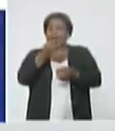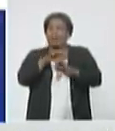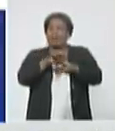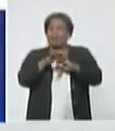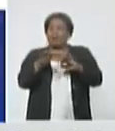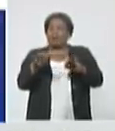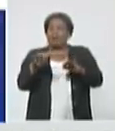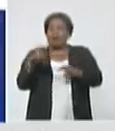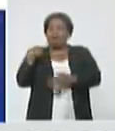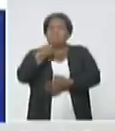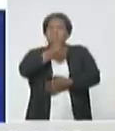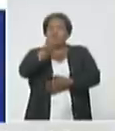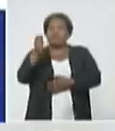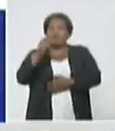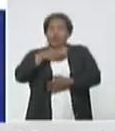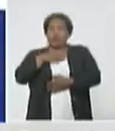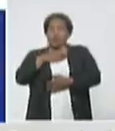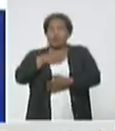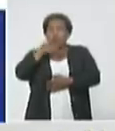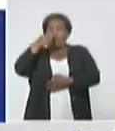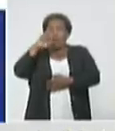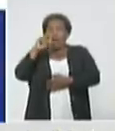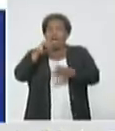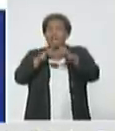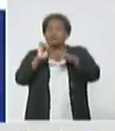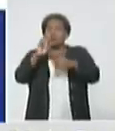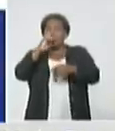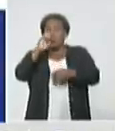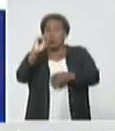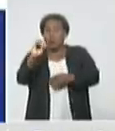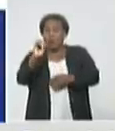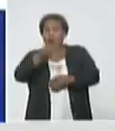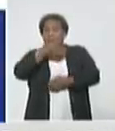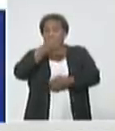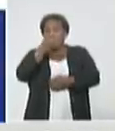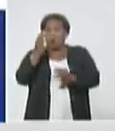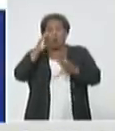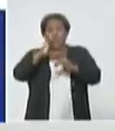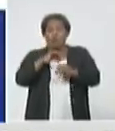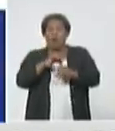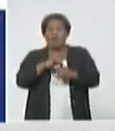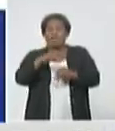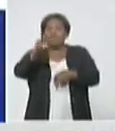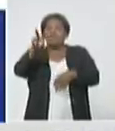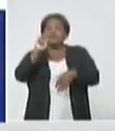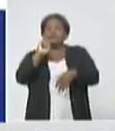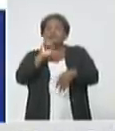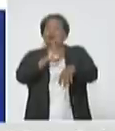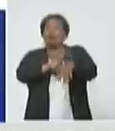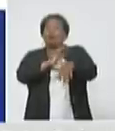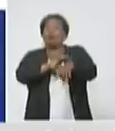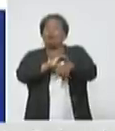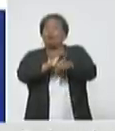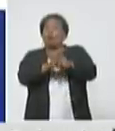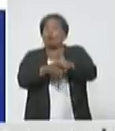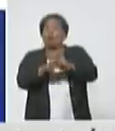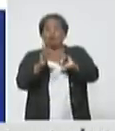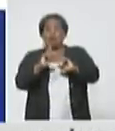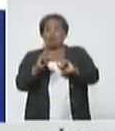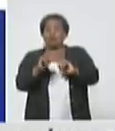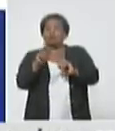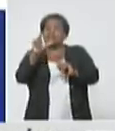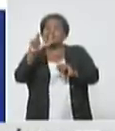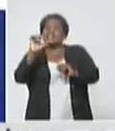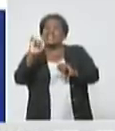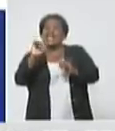profesor nuestro, el doctor Arturo Menéndez, me rectificó: no, Durán, no hay nuevos tipos de coronavirus, son cepas,